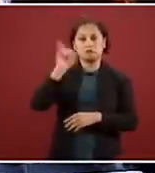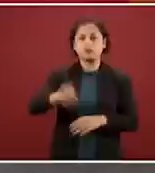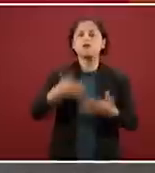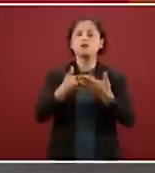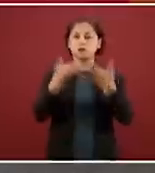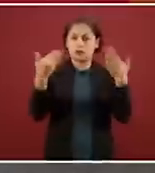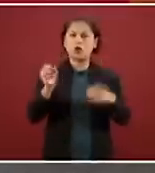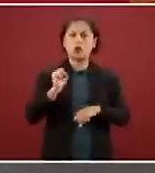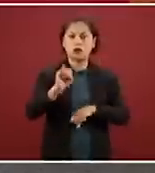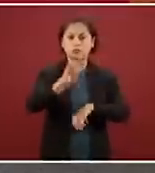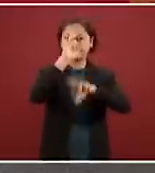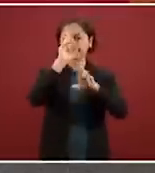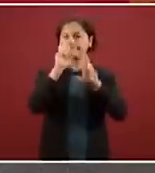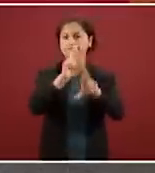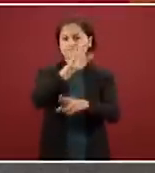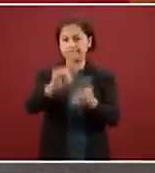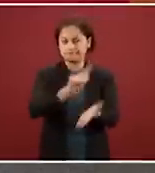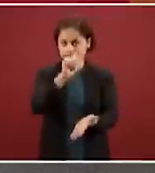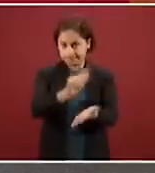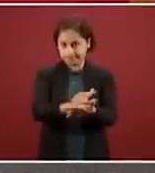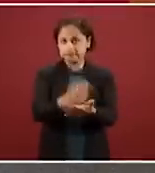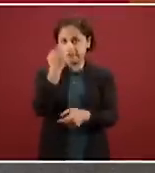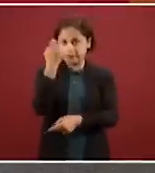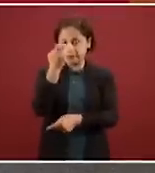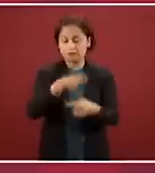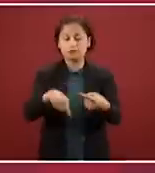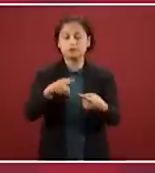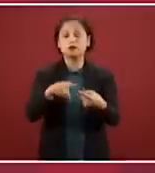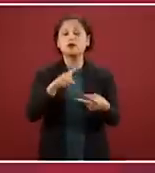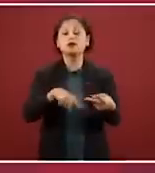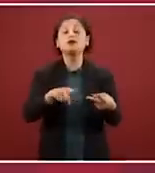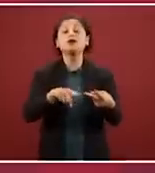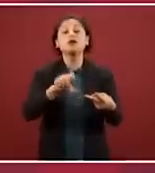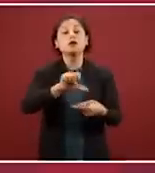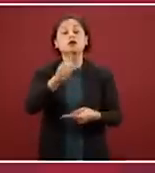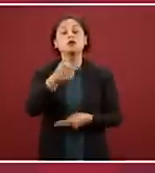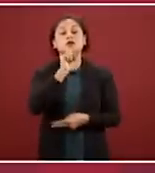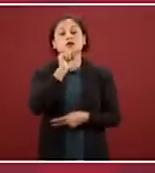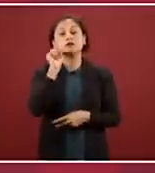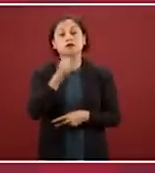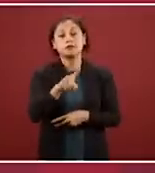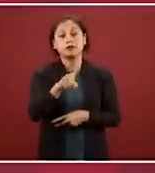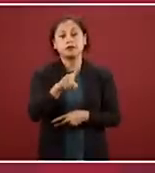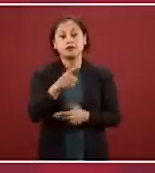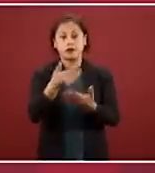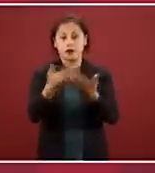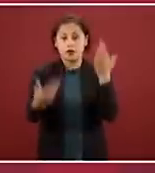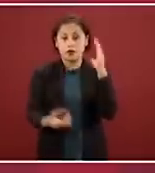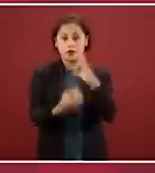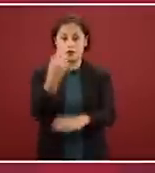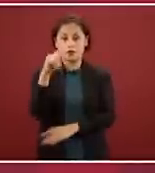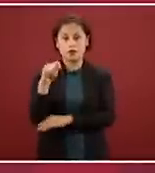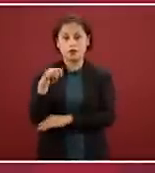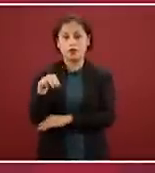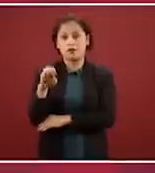en otros tiempos. Garantías también porque con el Tratado de Libre Comercio